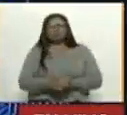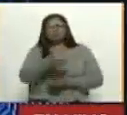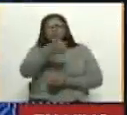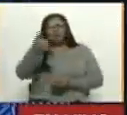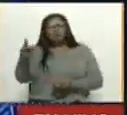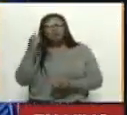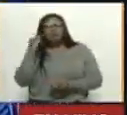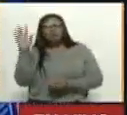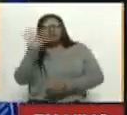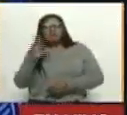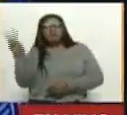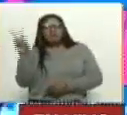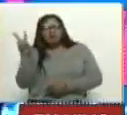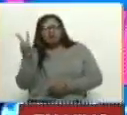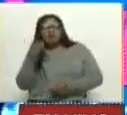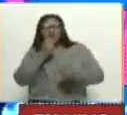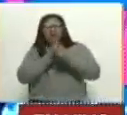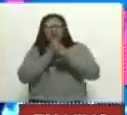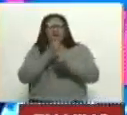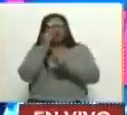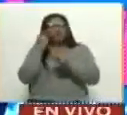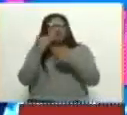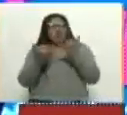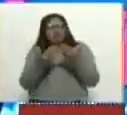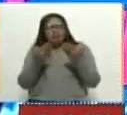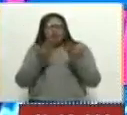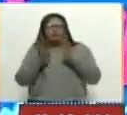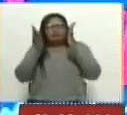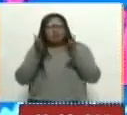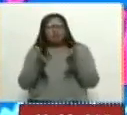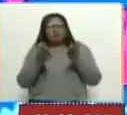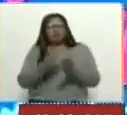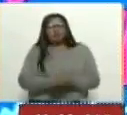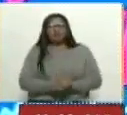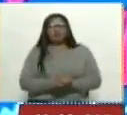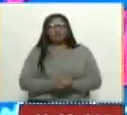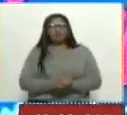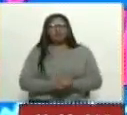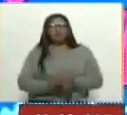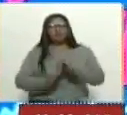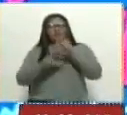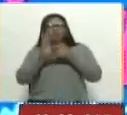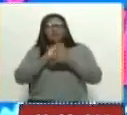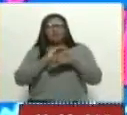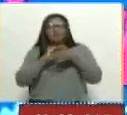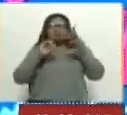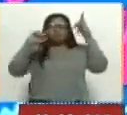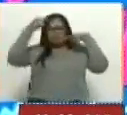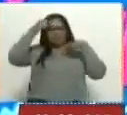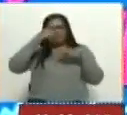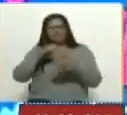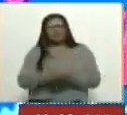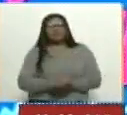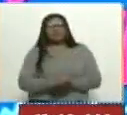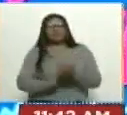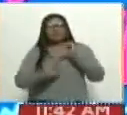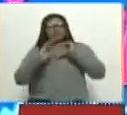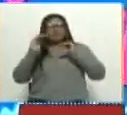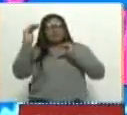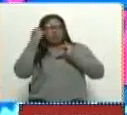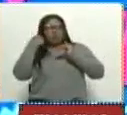venezolana cada joven cada obrero Cada trabajador cada estudiante es el comandante Chávez y se crecieron como